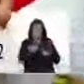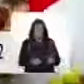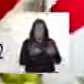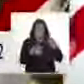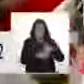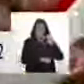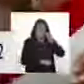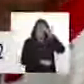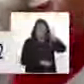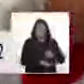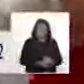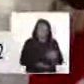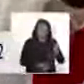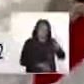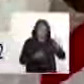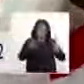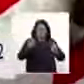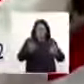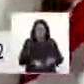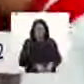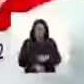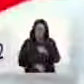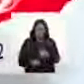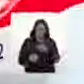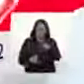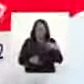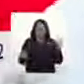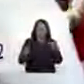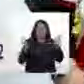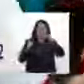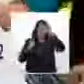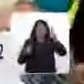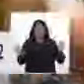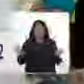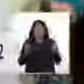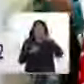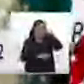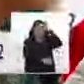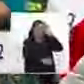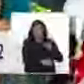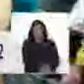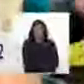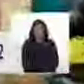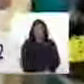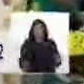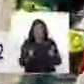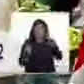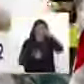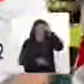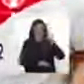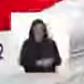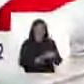¿Cuánto ganamos mañana, señores? 2-0, 2-0. Para Perú, arriba Perú, ¿no? Arriba Perú. Arriba